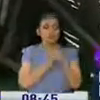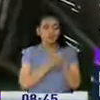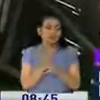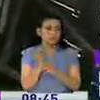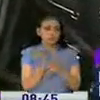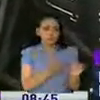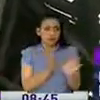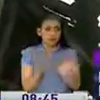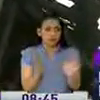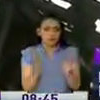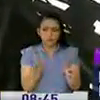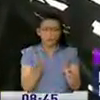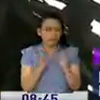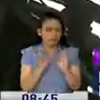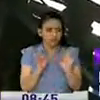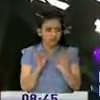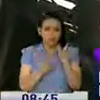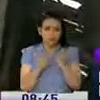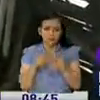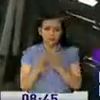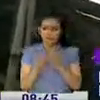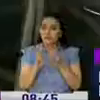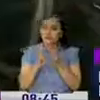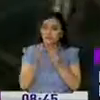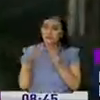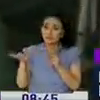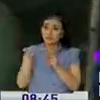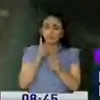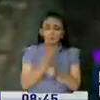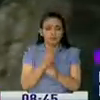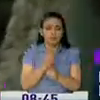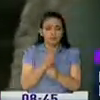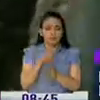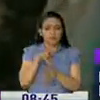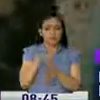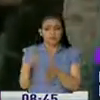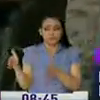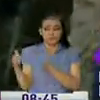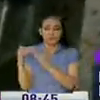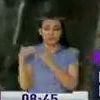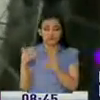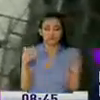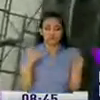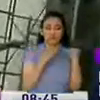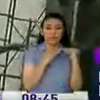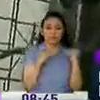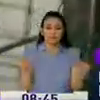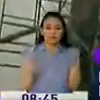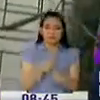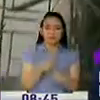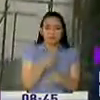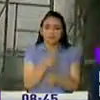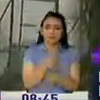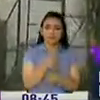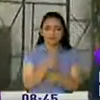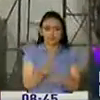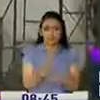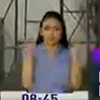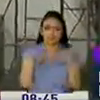lo han tenido abandonado y aquí tenemos también vecinos que viven. Por eso es el riesgo y lo que nos preocupa mucho a nosotros. No queremos que tengamos